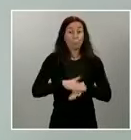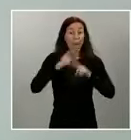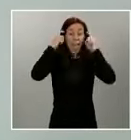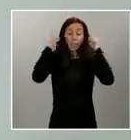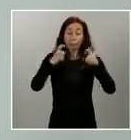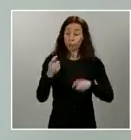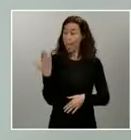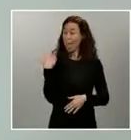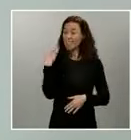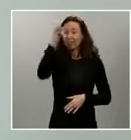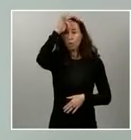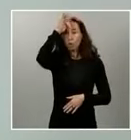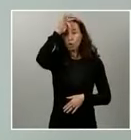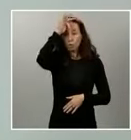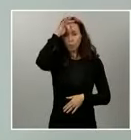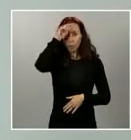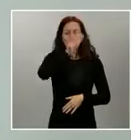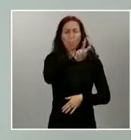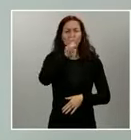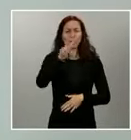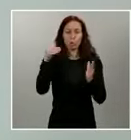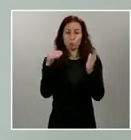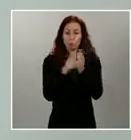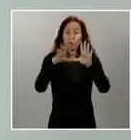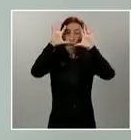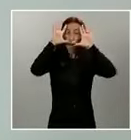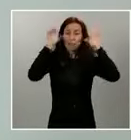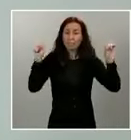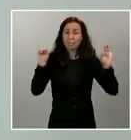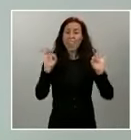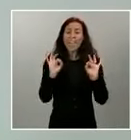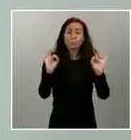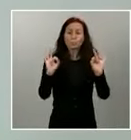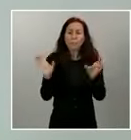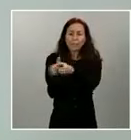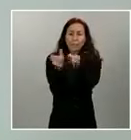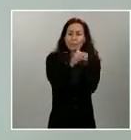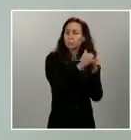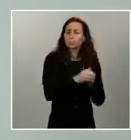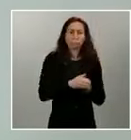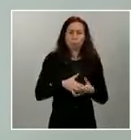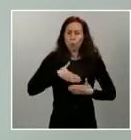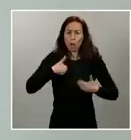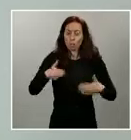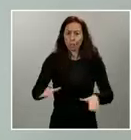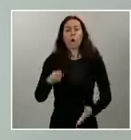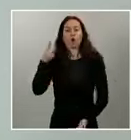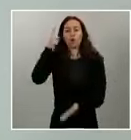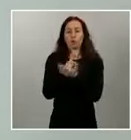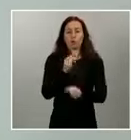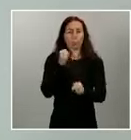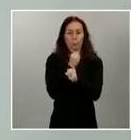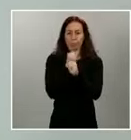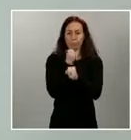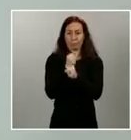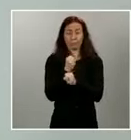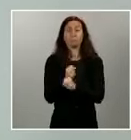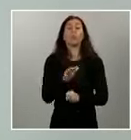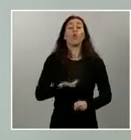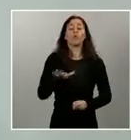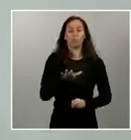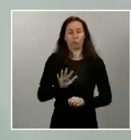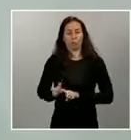22.000 guardias civiles de todas las especialidades del cuerpo volvieron a prestar servicio a lo largo y ancho de España.